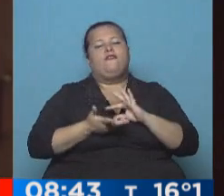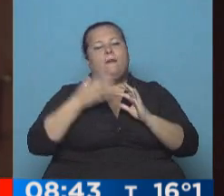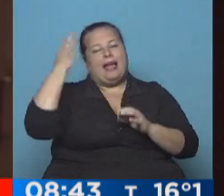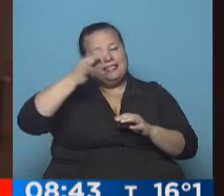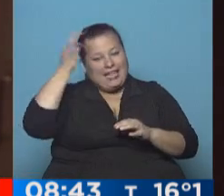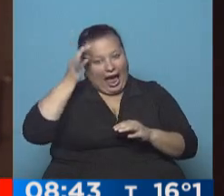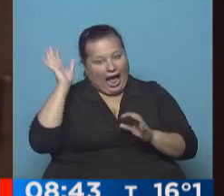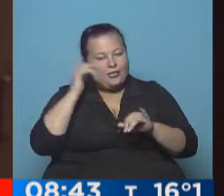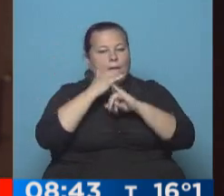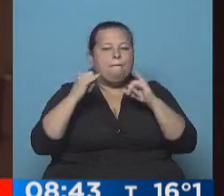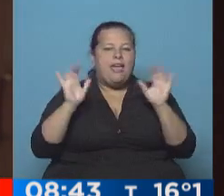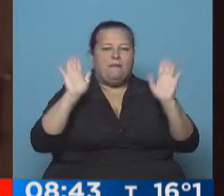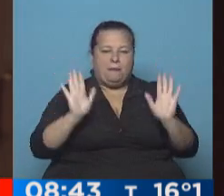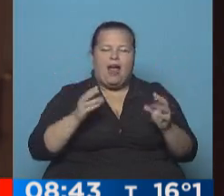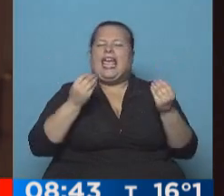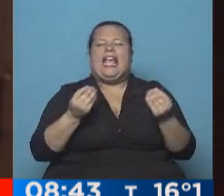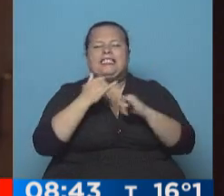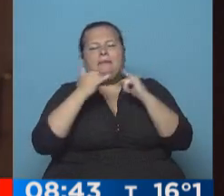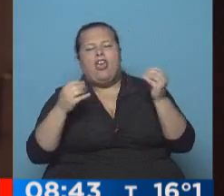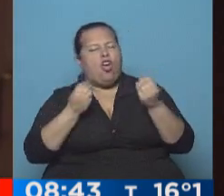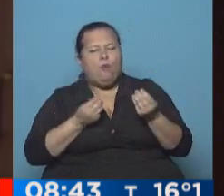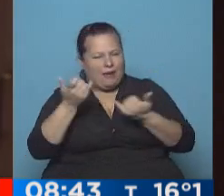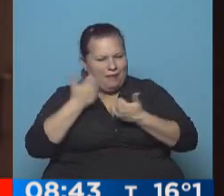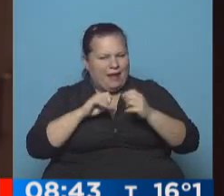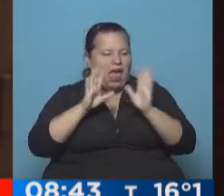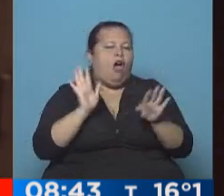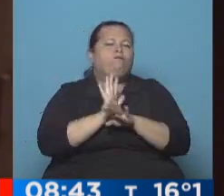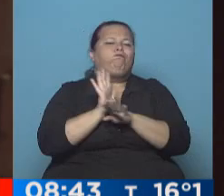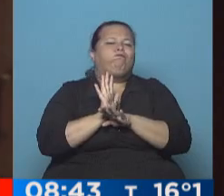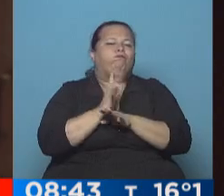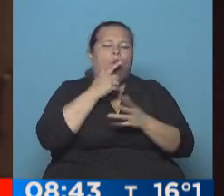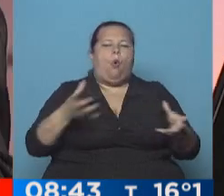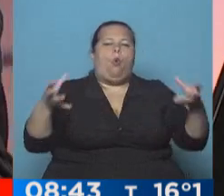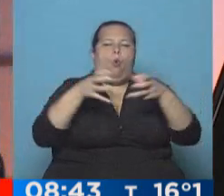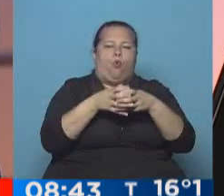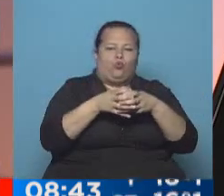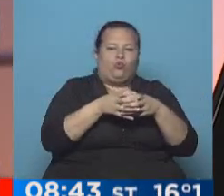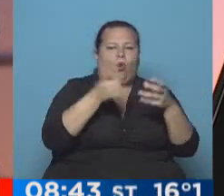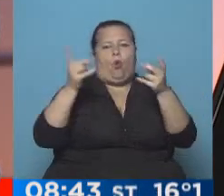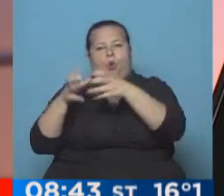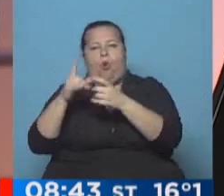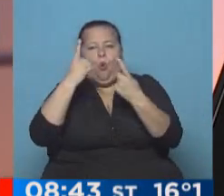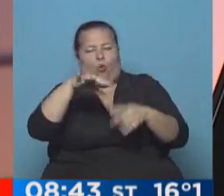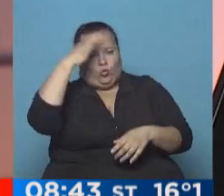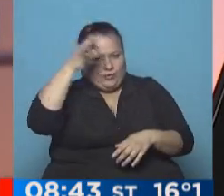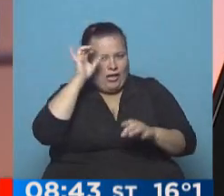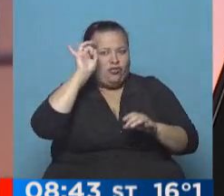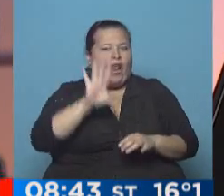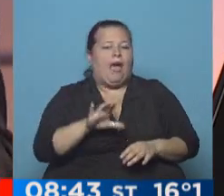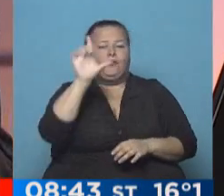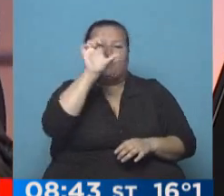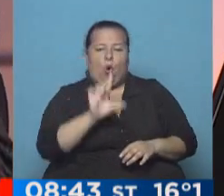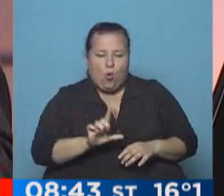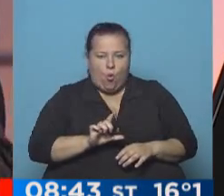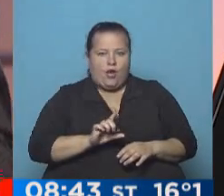teatro semimontado qué es eso de semimontado contanos para claro como sientan elenco para una sola presentación solamente los días